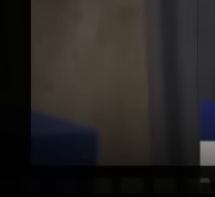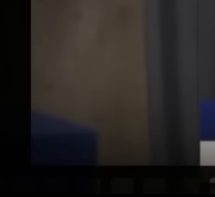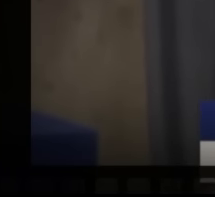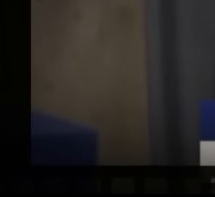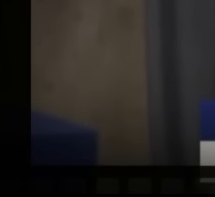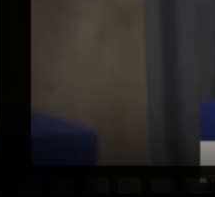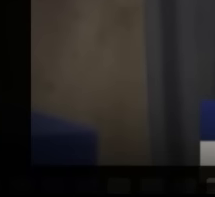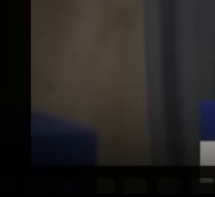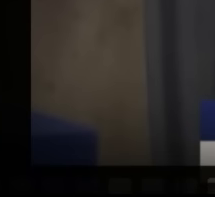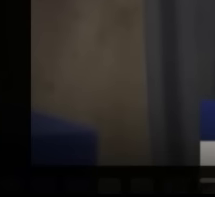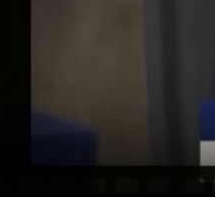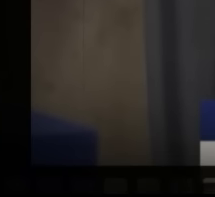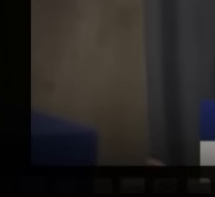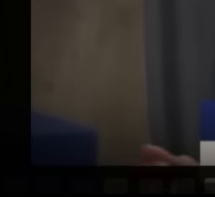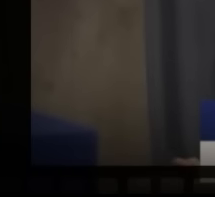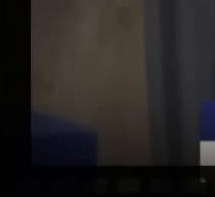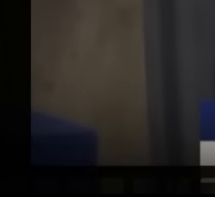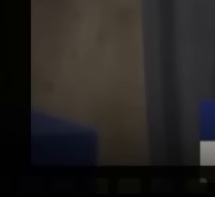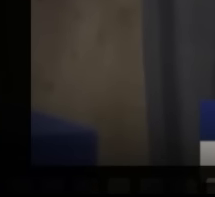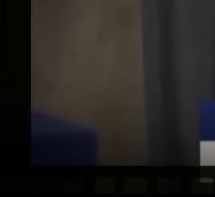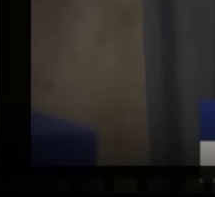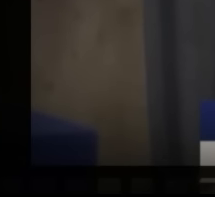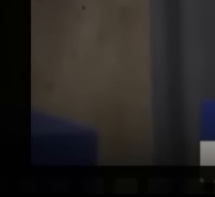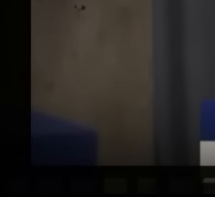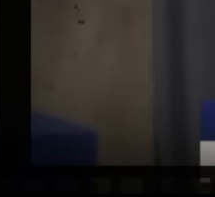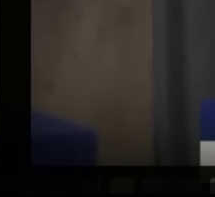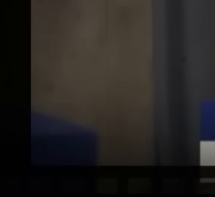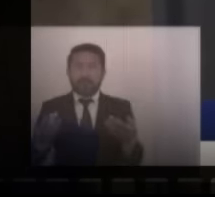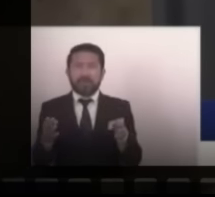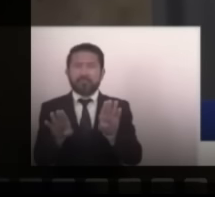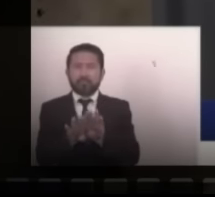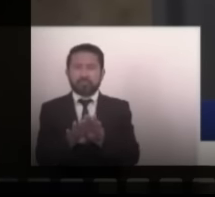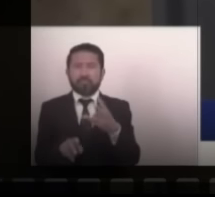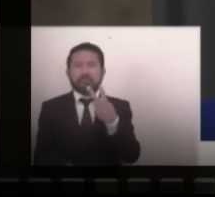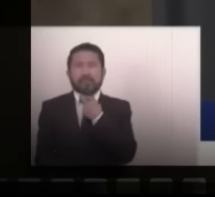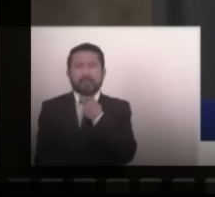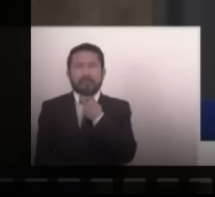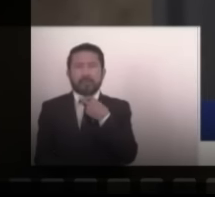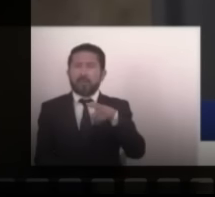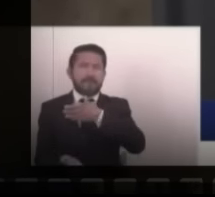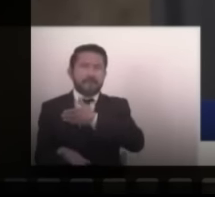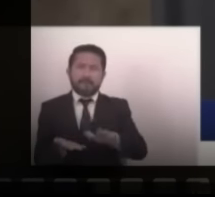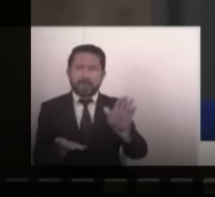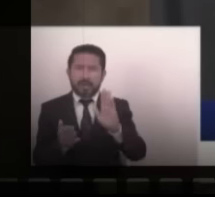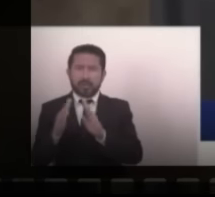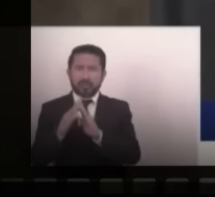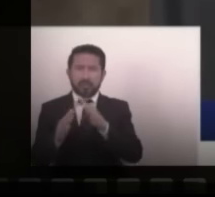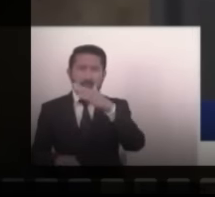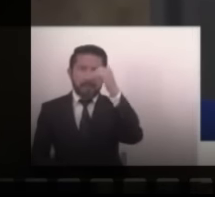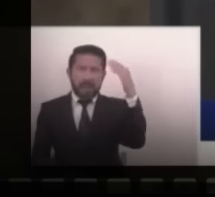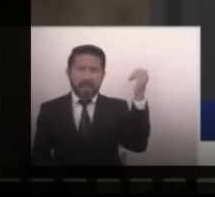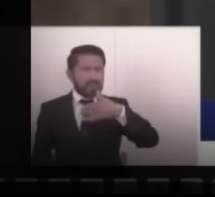usted que los pandilleros lo obligaron a cerrar su negocio o lo obligaron a salir in uso de su